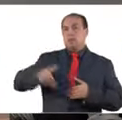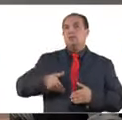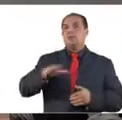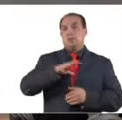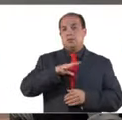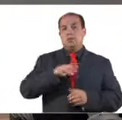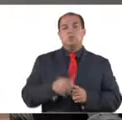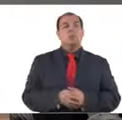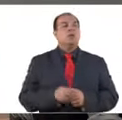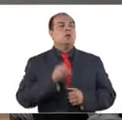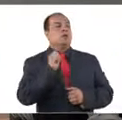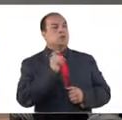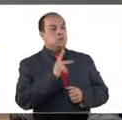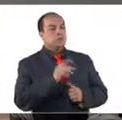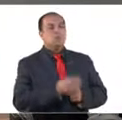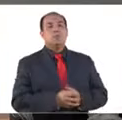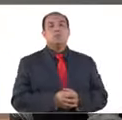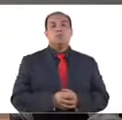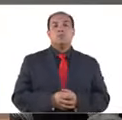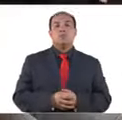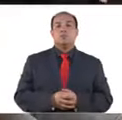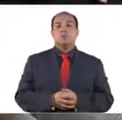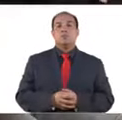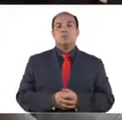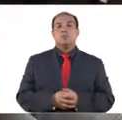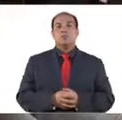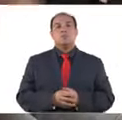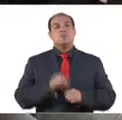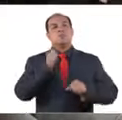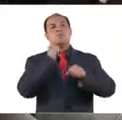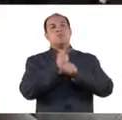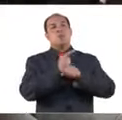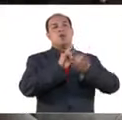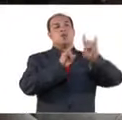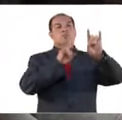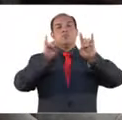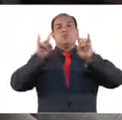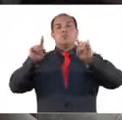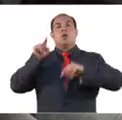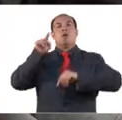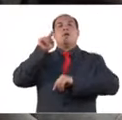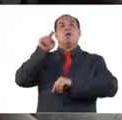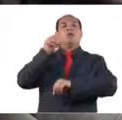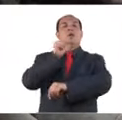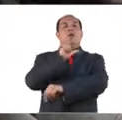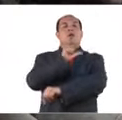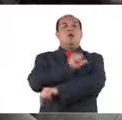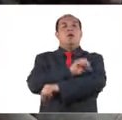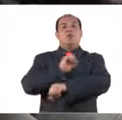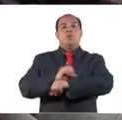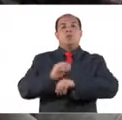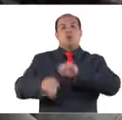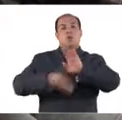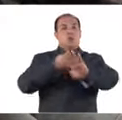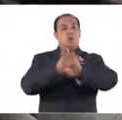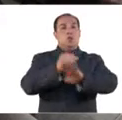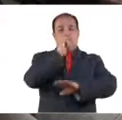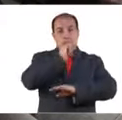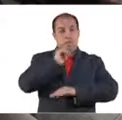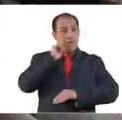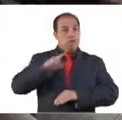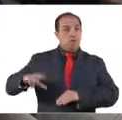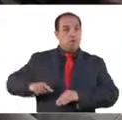Ah, okay. Sí. ¿Y aparecieron mantas o pintas en Álvaro Obregón en contra de la jefa de gobierno? Sí. ¿Van a